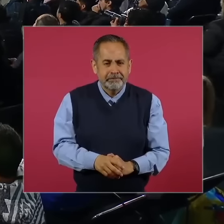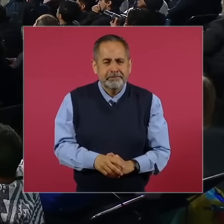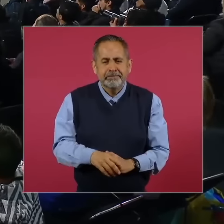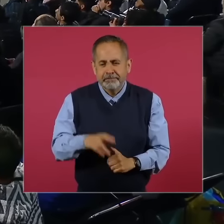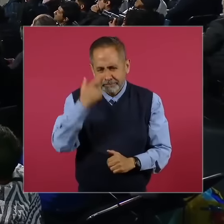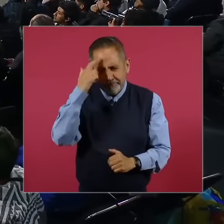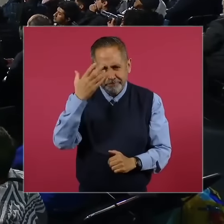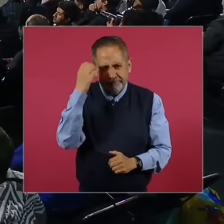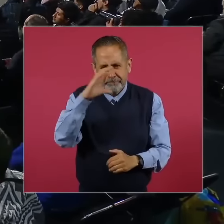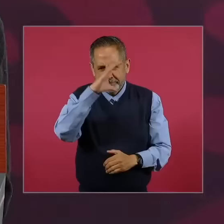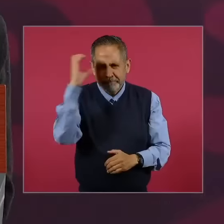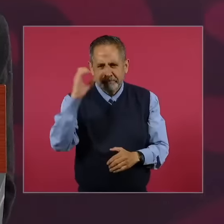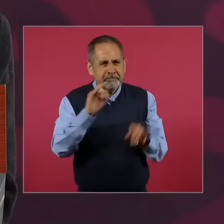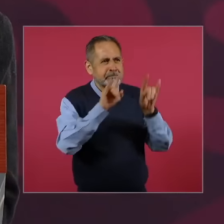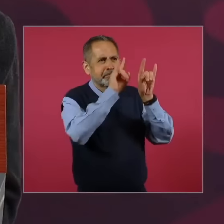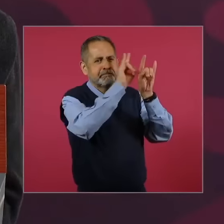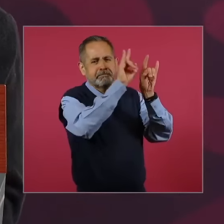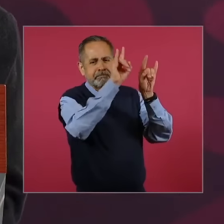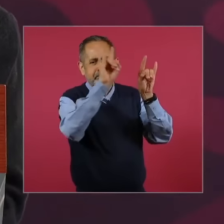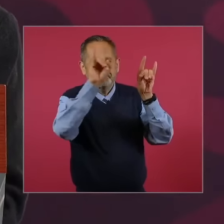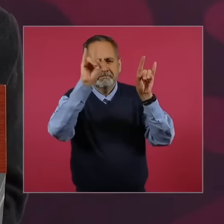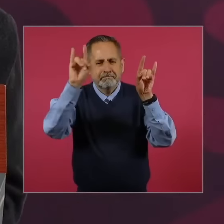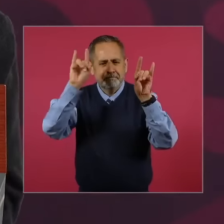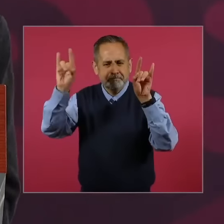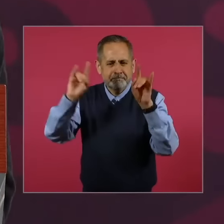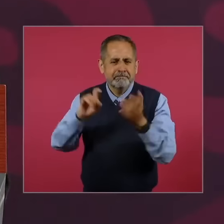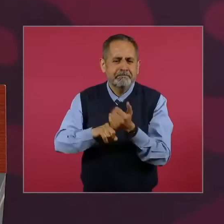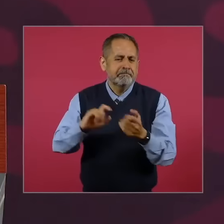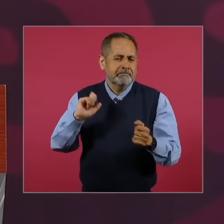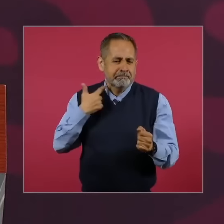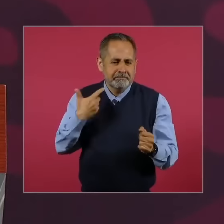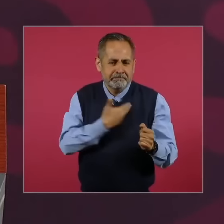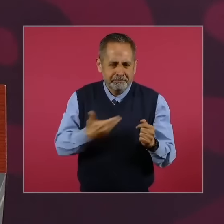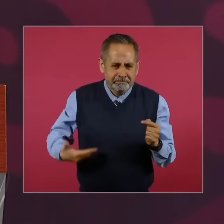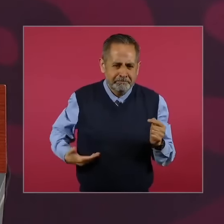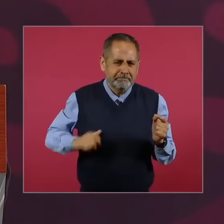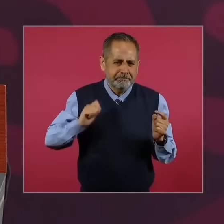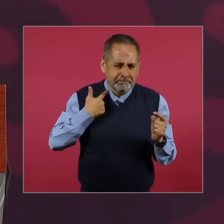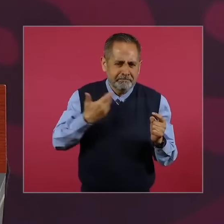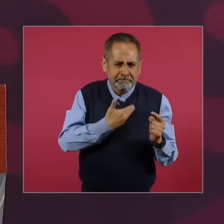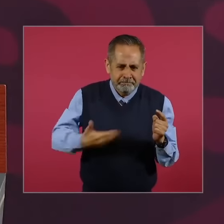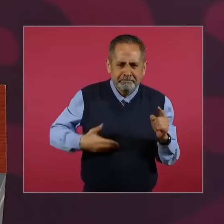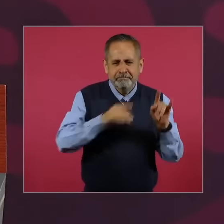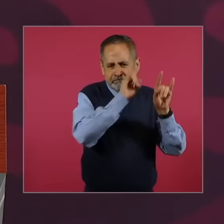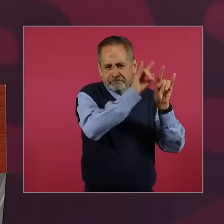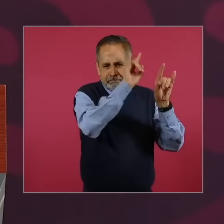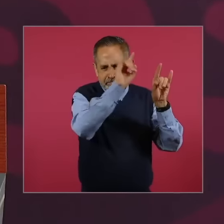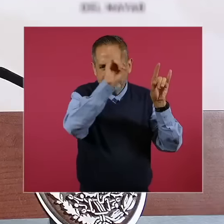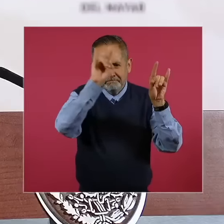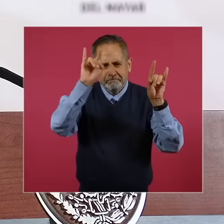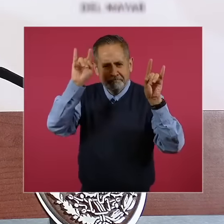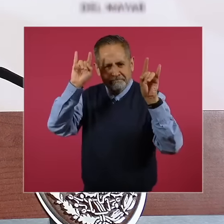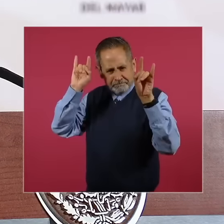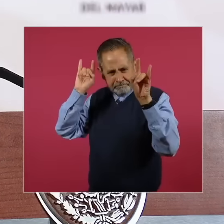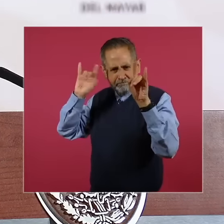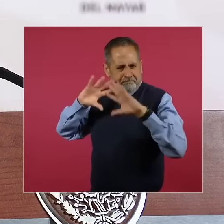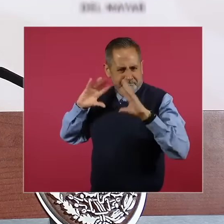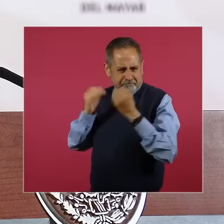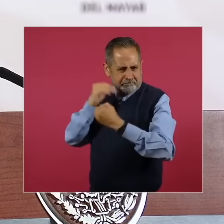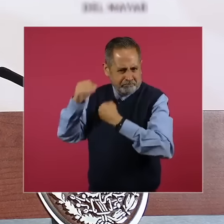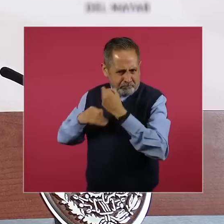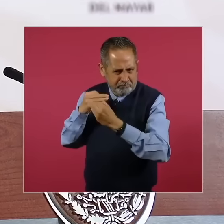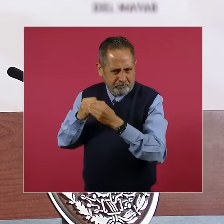retratos, las pinturas de todos los presidentes de México en